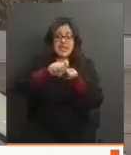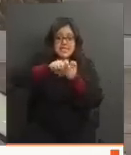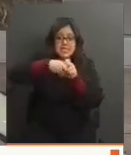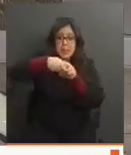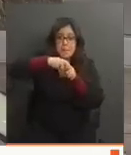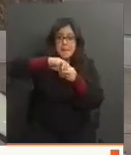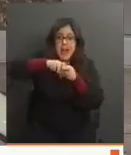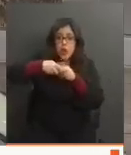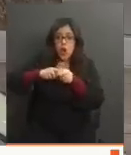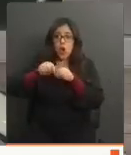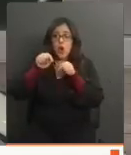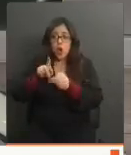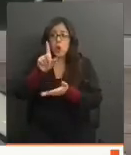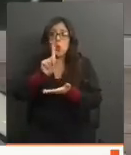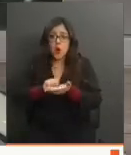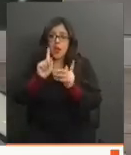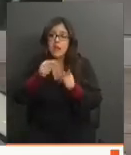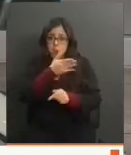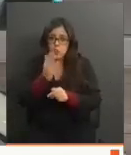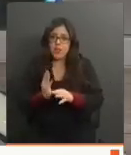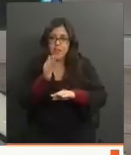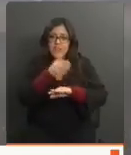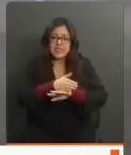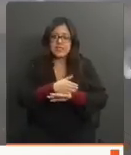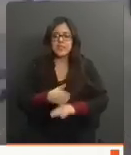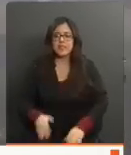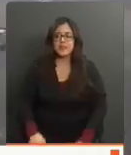que definitivamente hay que ir.